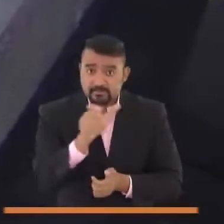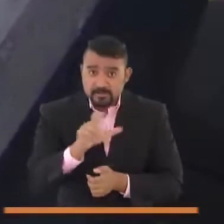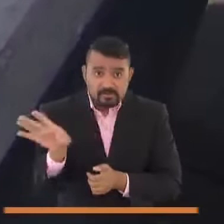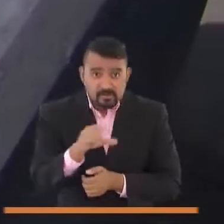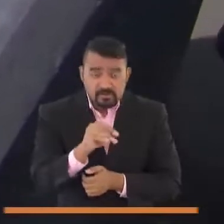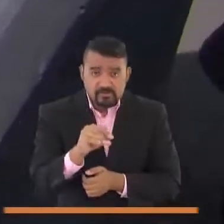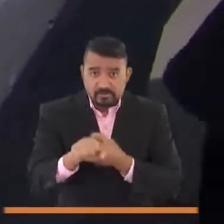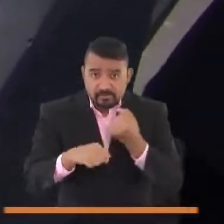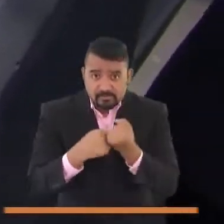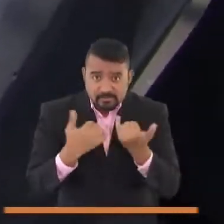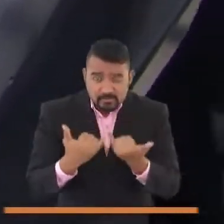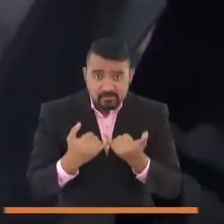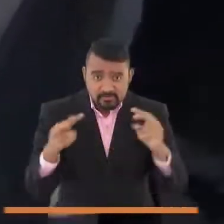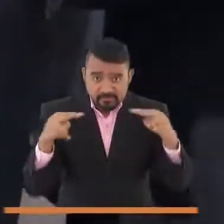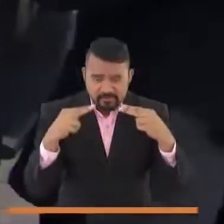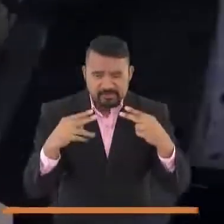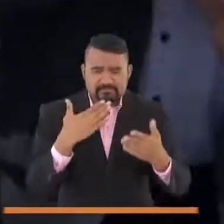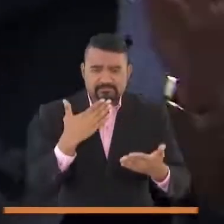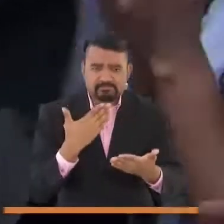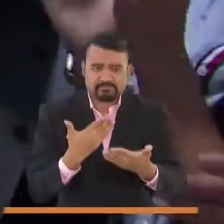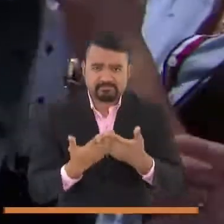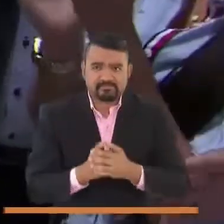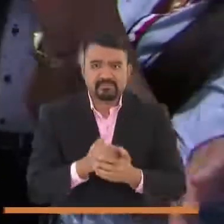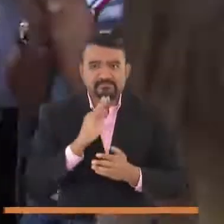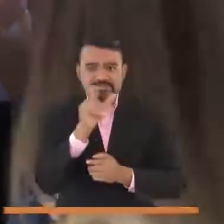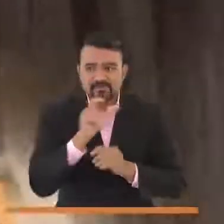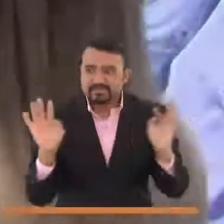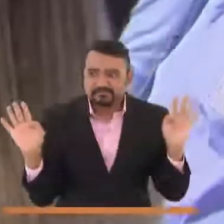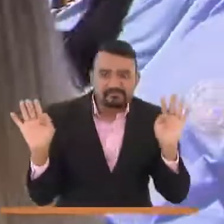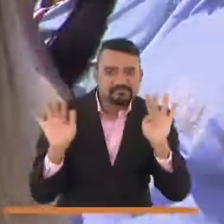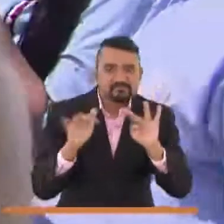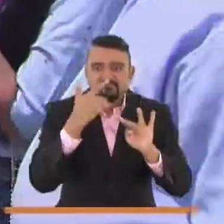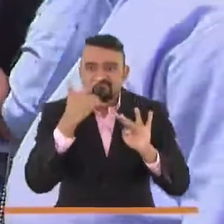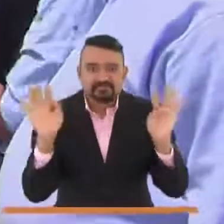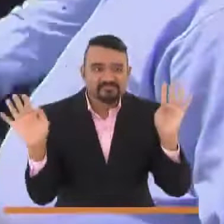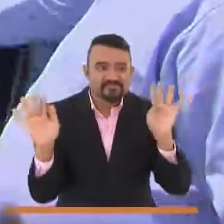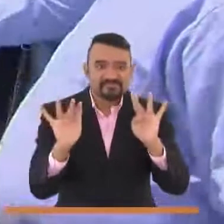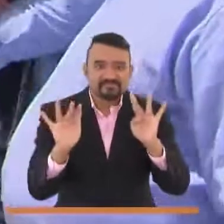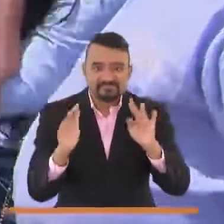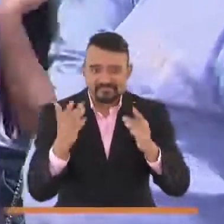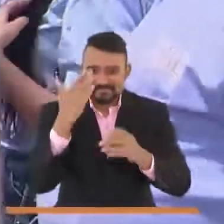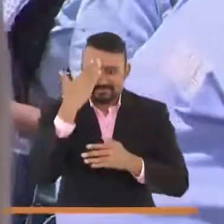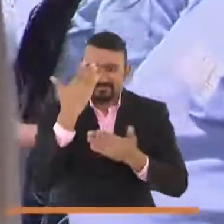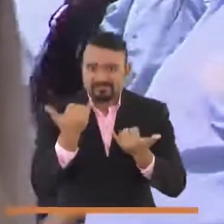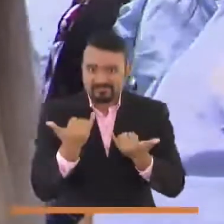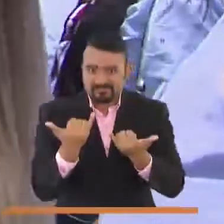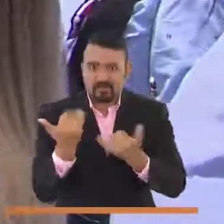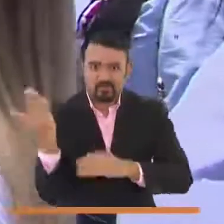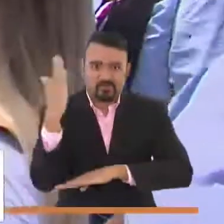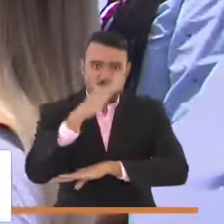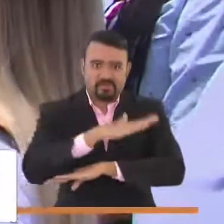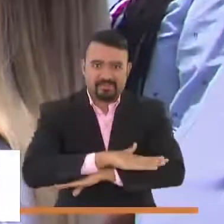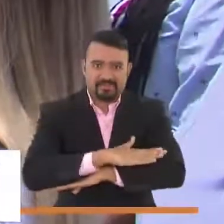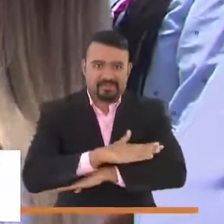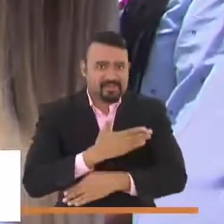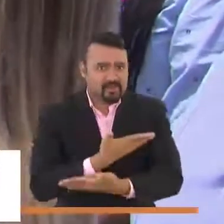habernos acompañado en este espacio de inauguración de obras, maratón de inauguración de obras aquí en el municipio